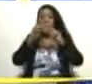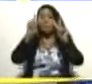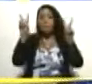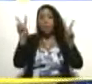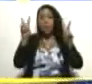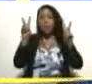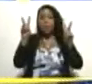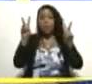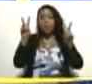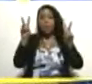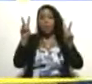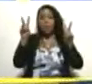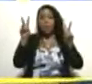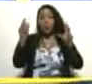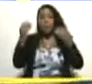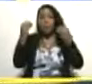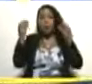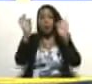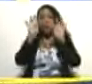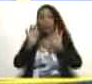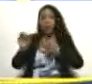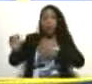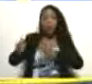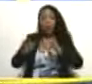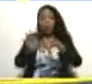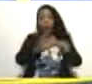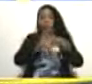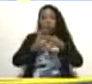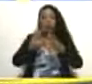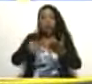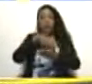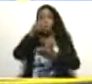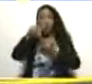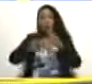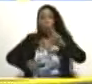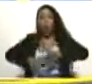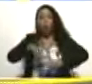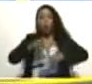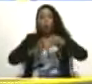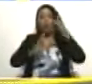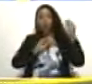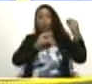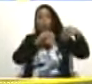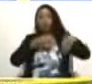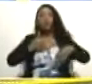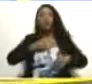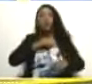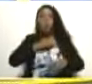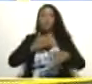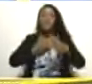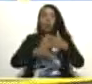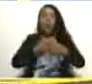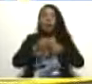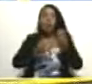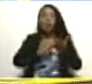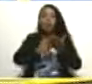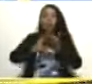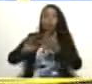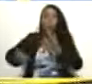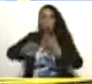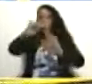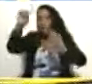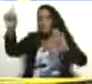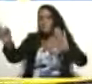paz por la vía de la Unión Nacional, por la vía de la construcción de consensos, nosotros vamos a recuperar